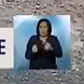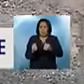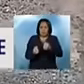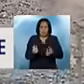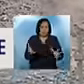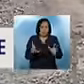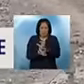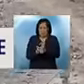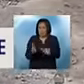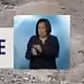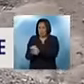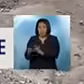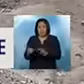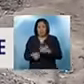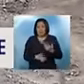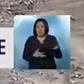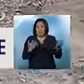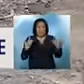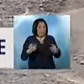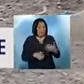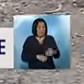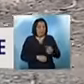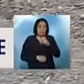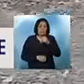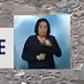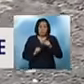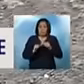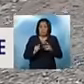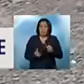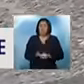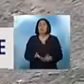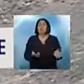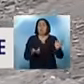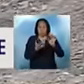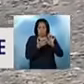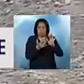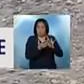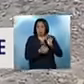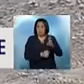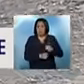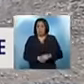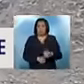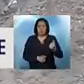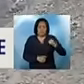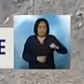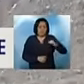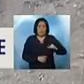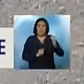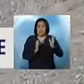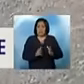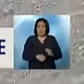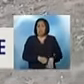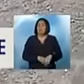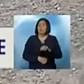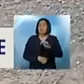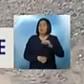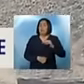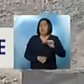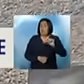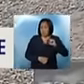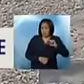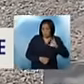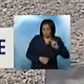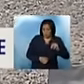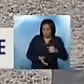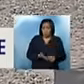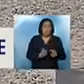completamente. Vamos a continuar en estos momentos con nuestra reportera Diana Pozo y vamos a retomar la comunicación con el alcalde de Ancón, Felipe Aracaki, en tan solo